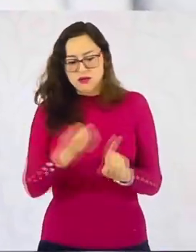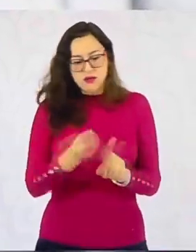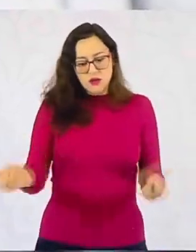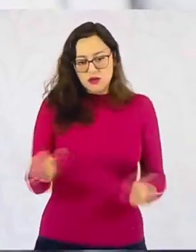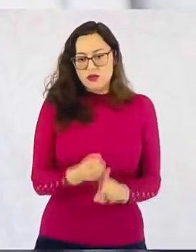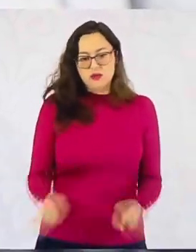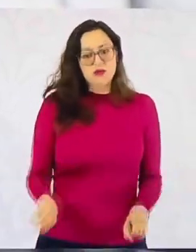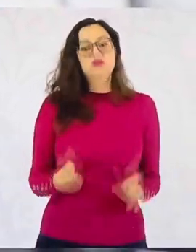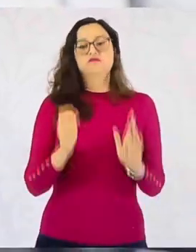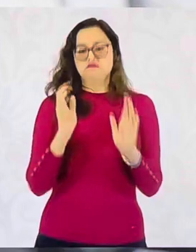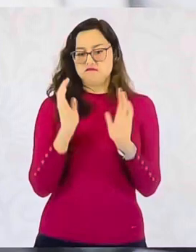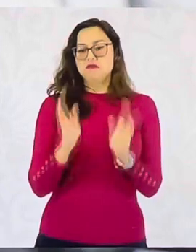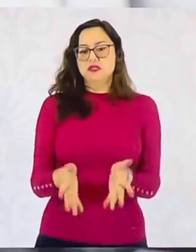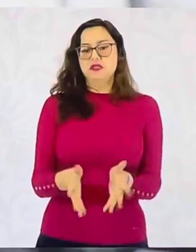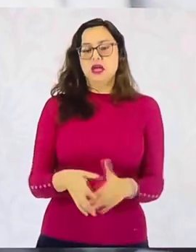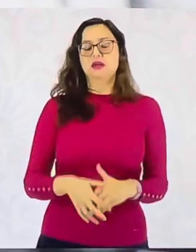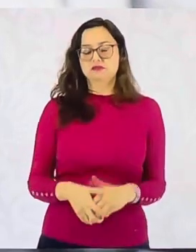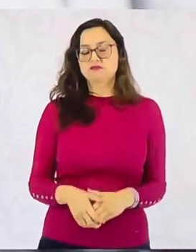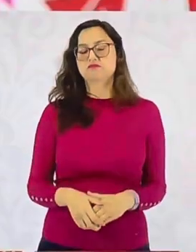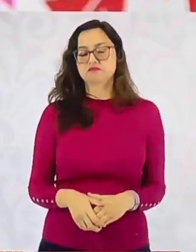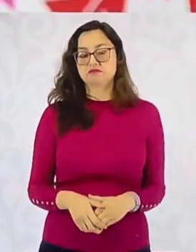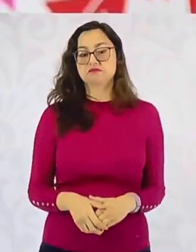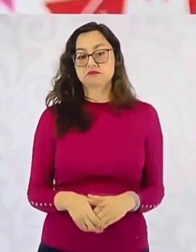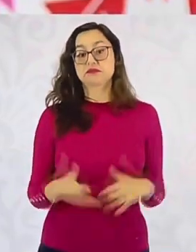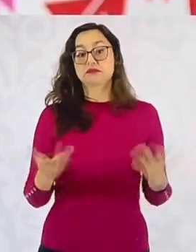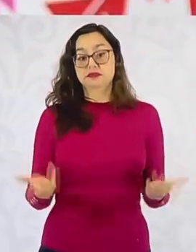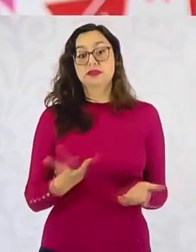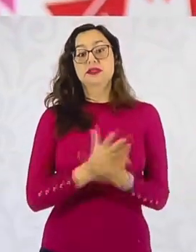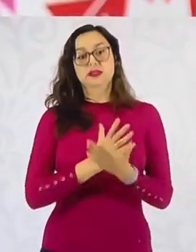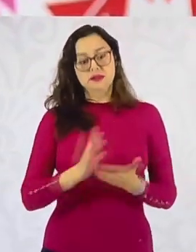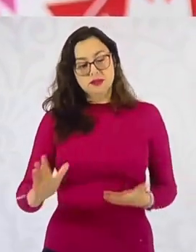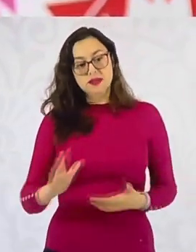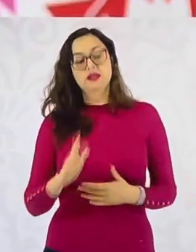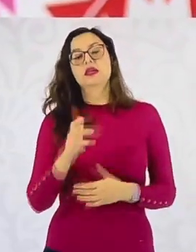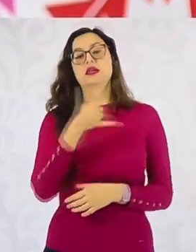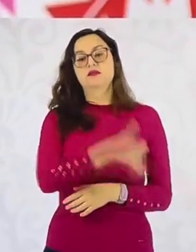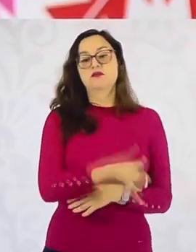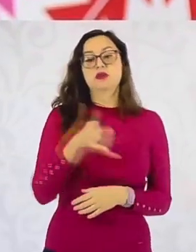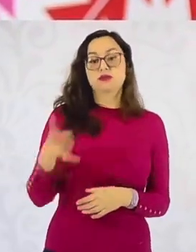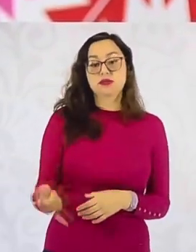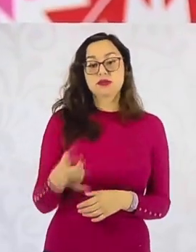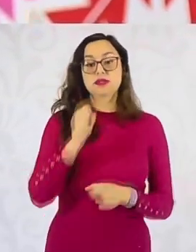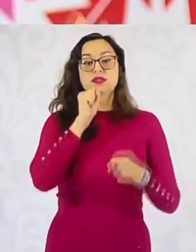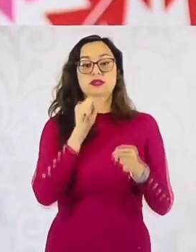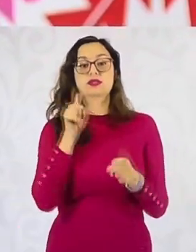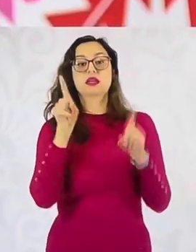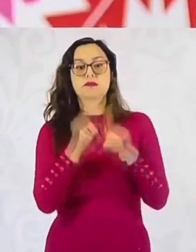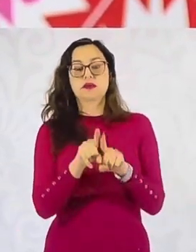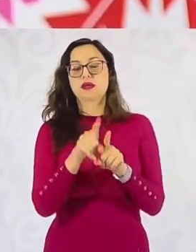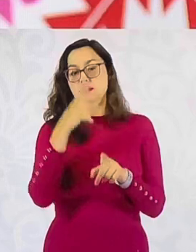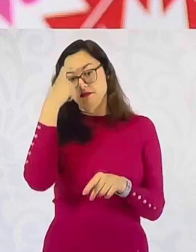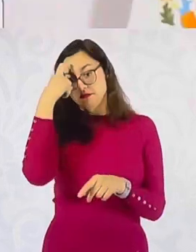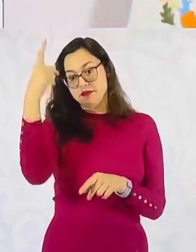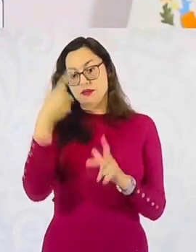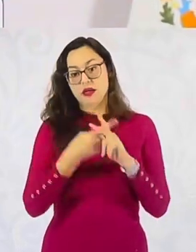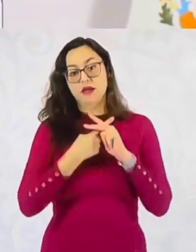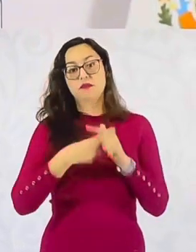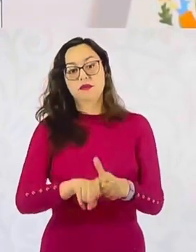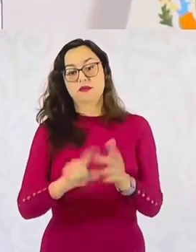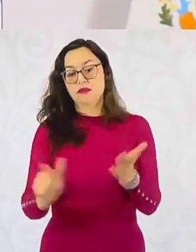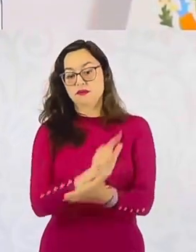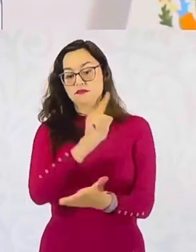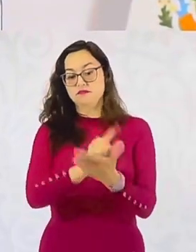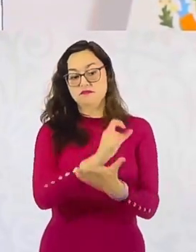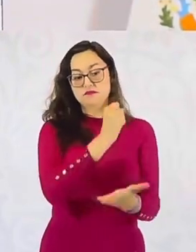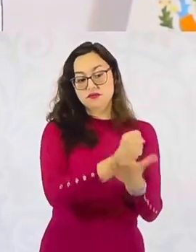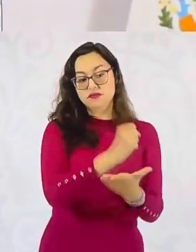de la vivienda en algunas de las zonas. Y además la empresa de Infonavit pues ya está por crearse, falta aprobar la ley